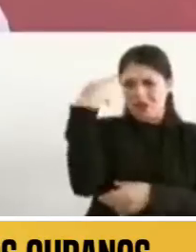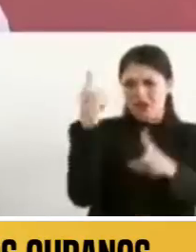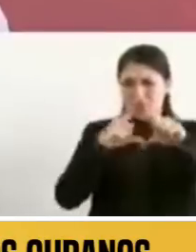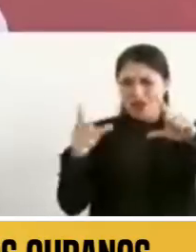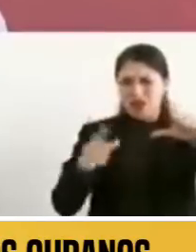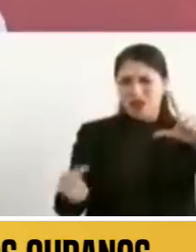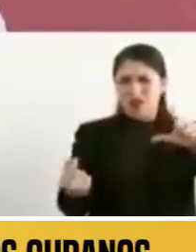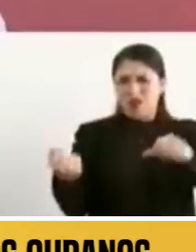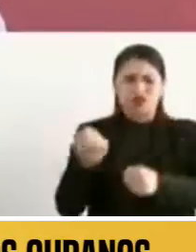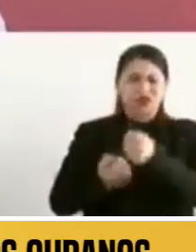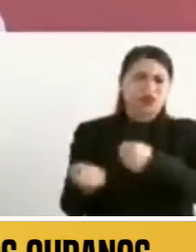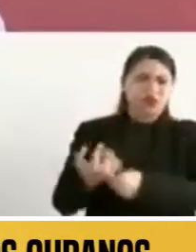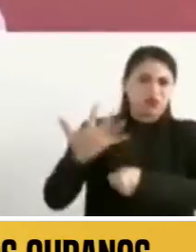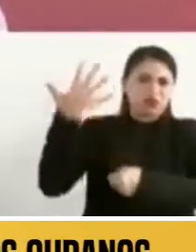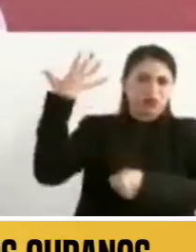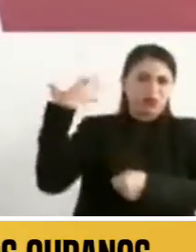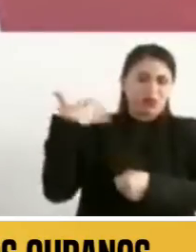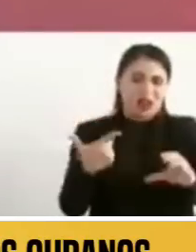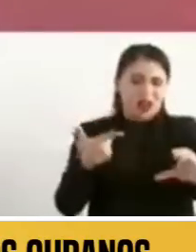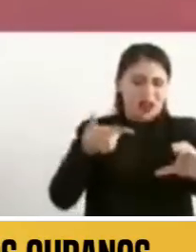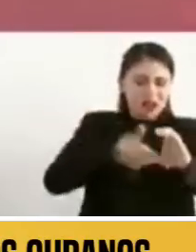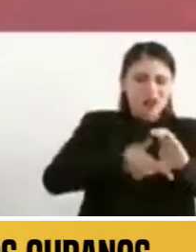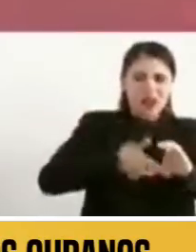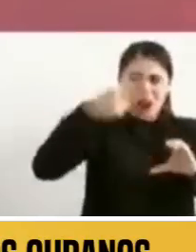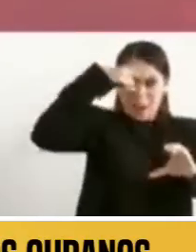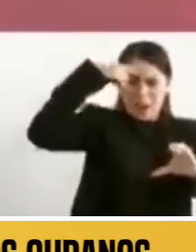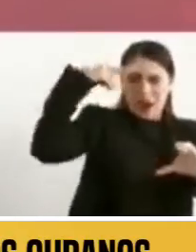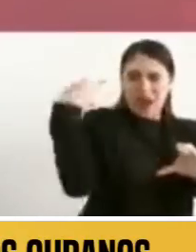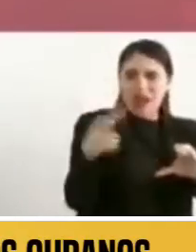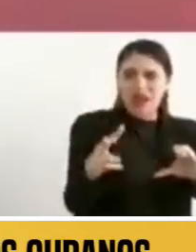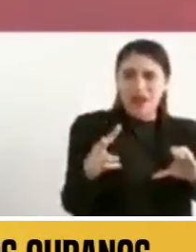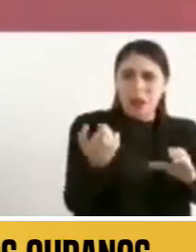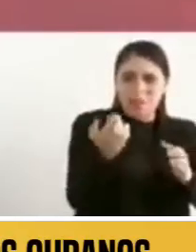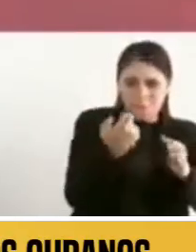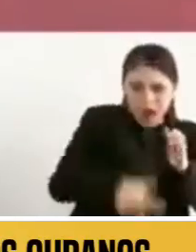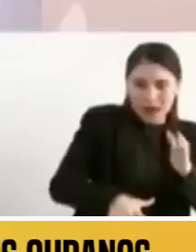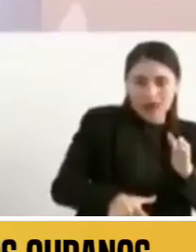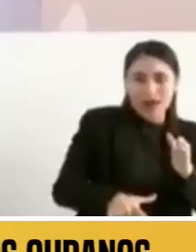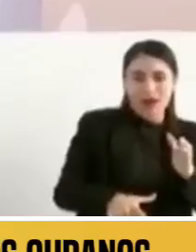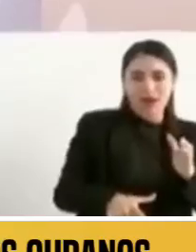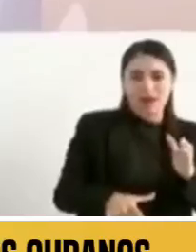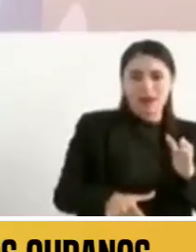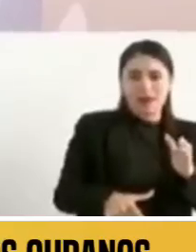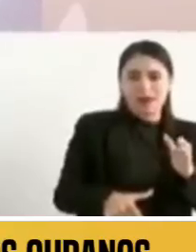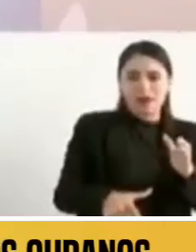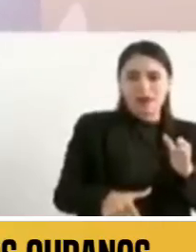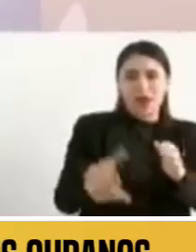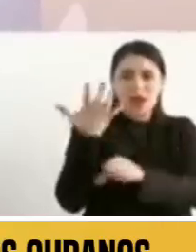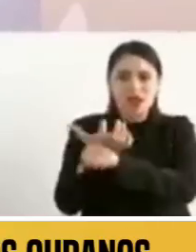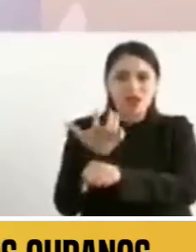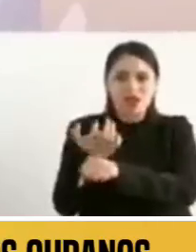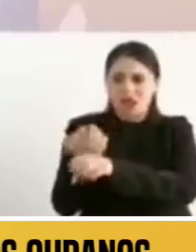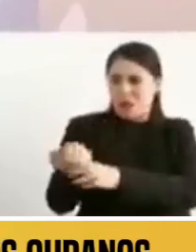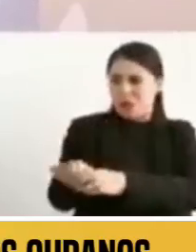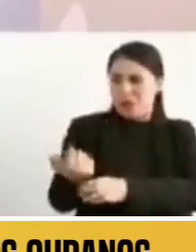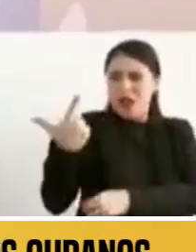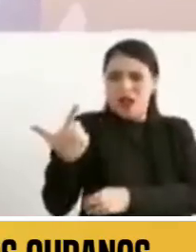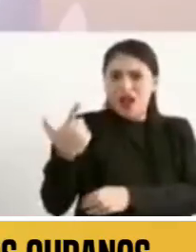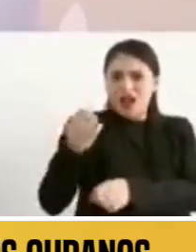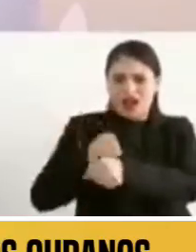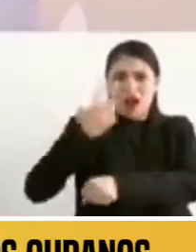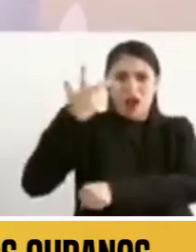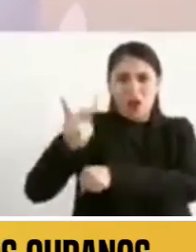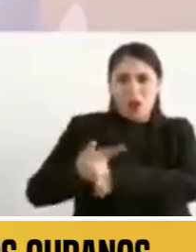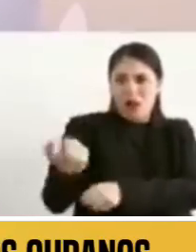en años: la gasolina en México es más barata que en Estados Unidos y que